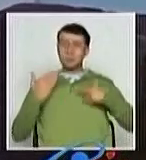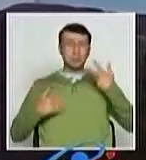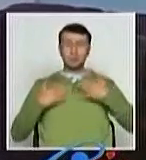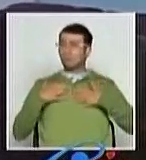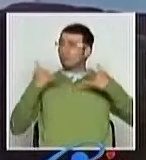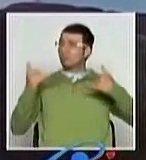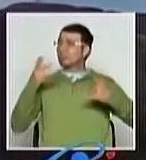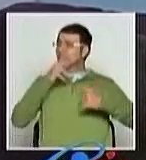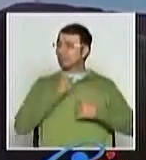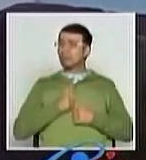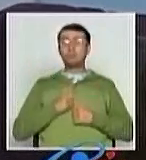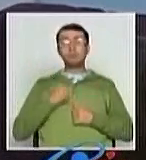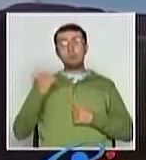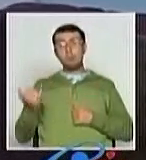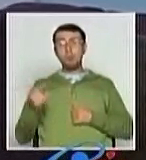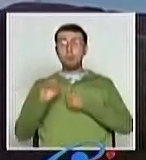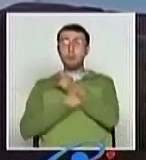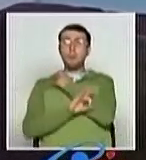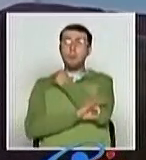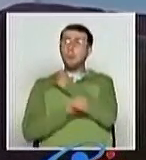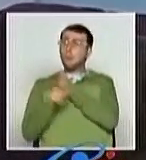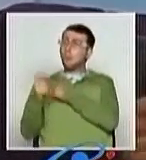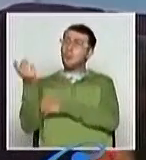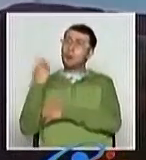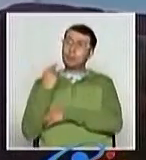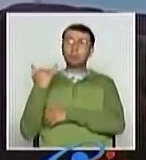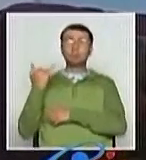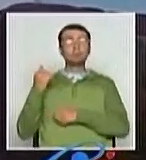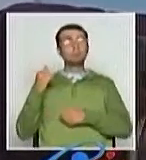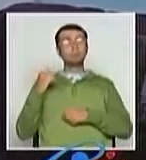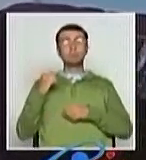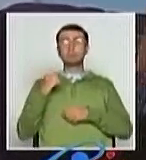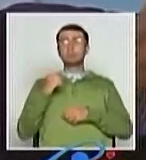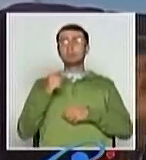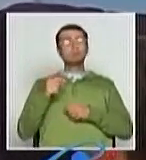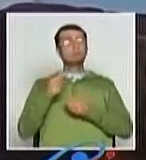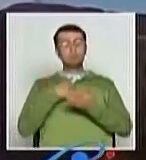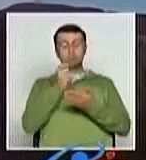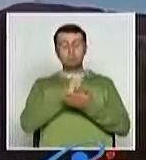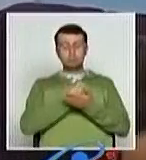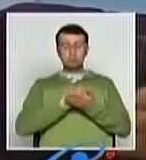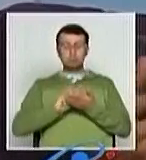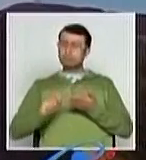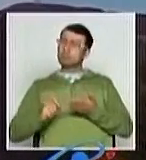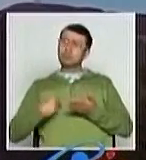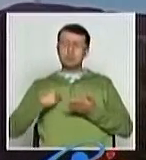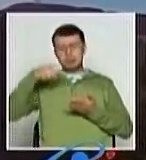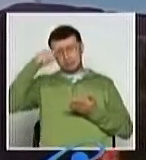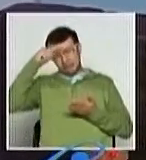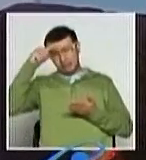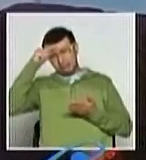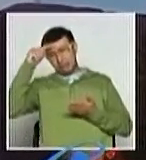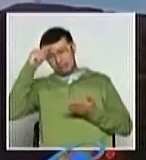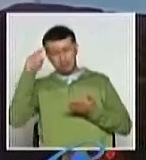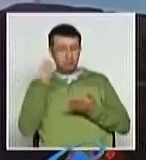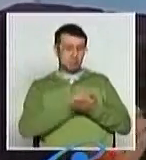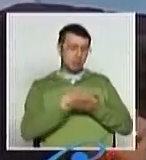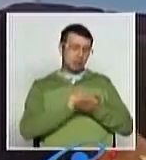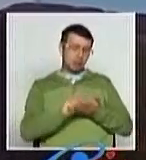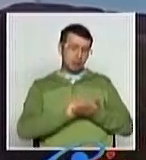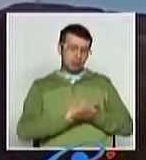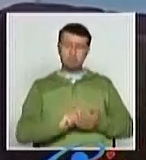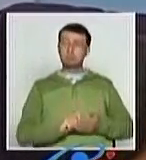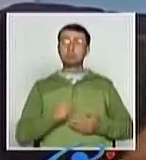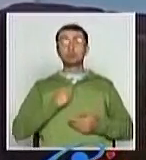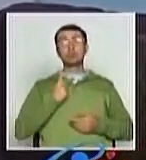la psicóloga simplemente me manda la terapia tradicional que escriba en un diario todos los pensamientos negativos pensamientos negativos dos años en